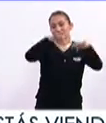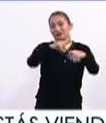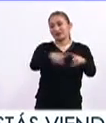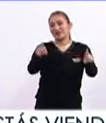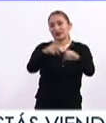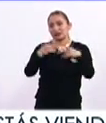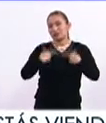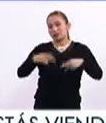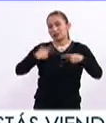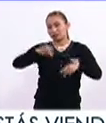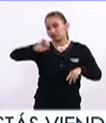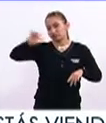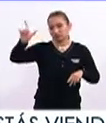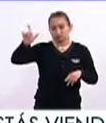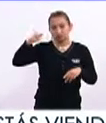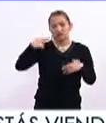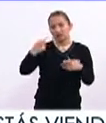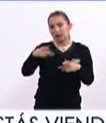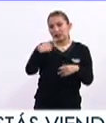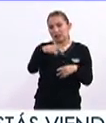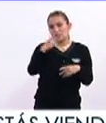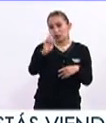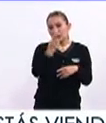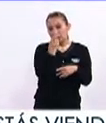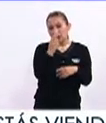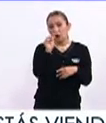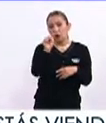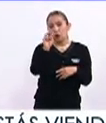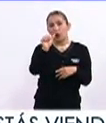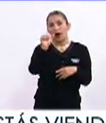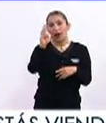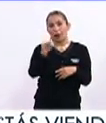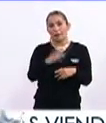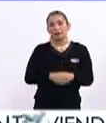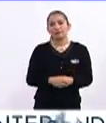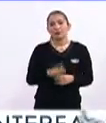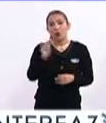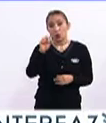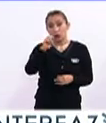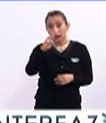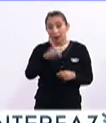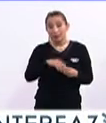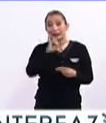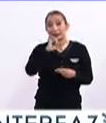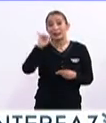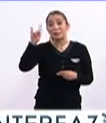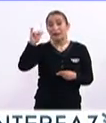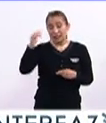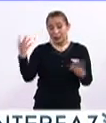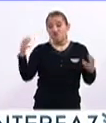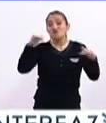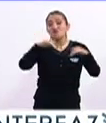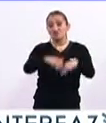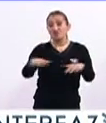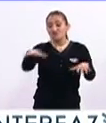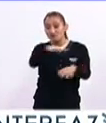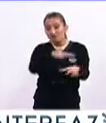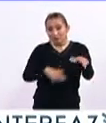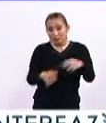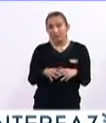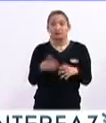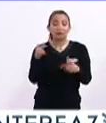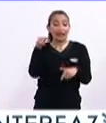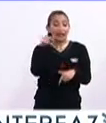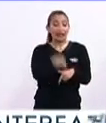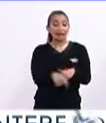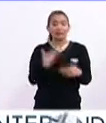diversos especialistas de esta casa de estudios, de la Universidad Nacional Autónoma de México y también del Instituto Politécnico Nacional. Y